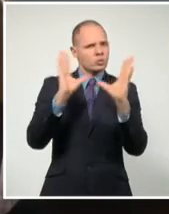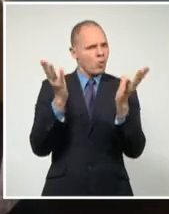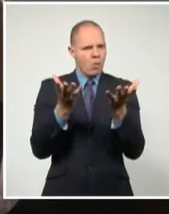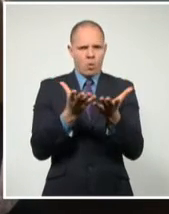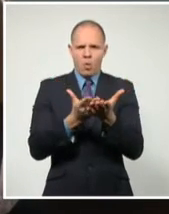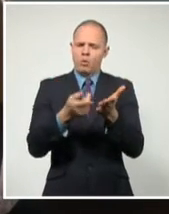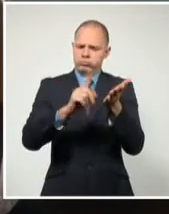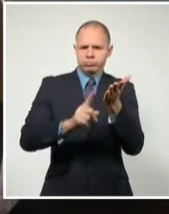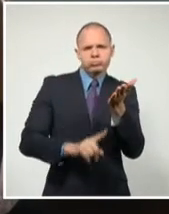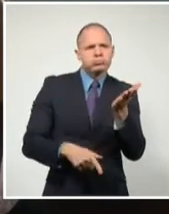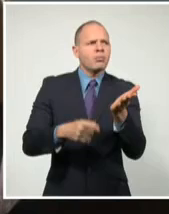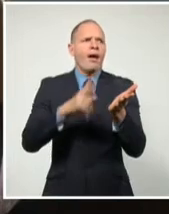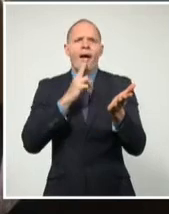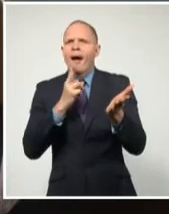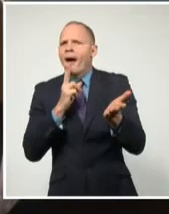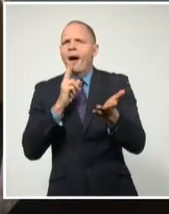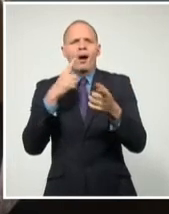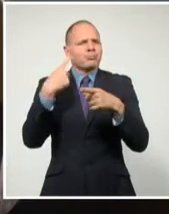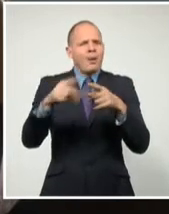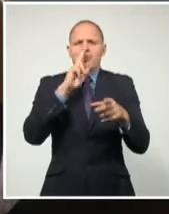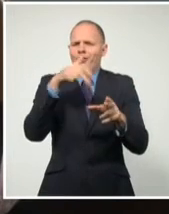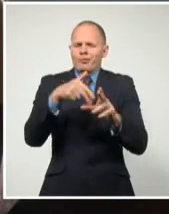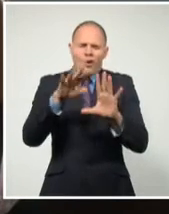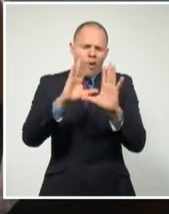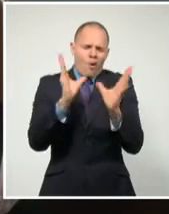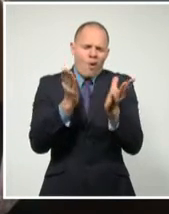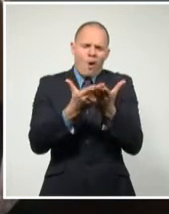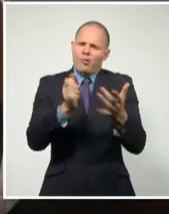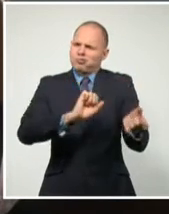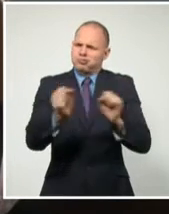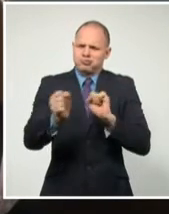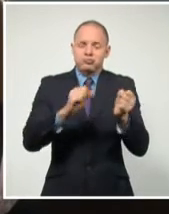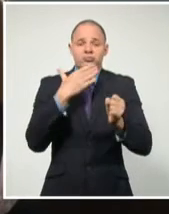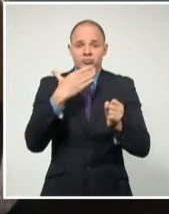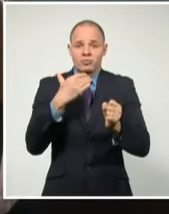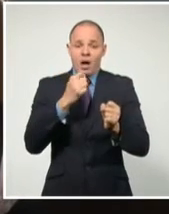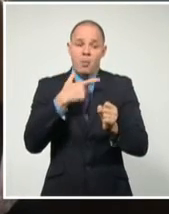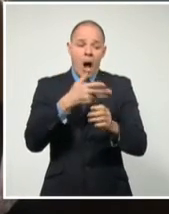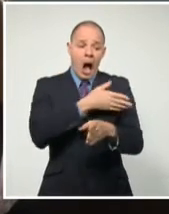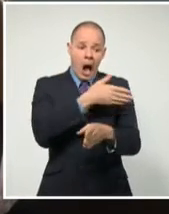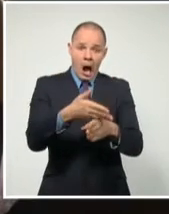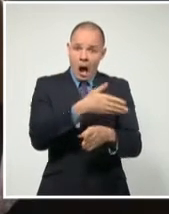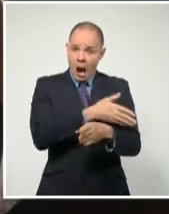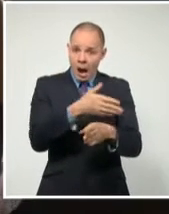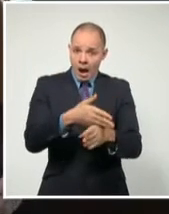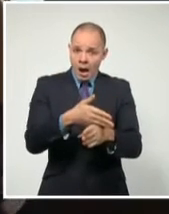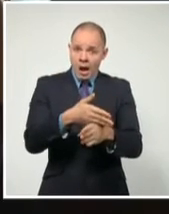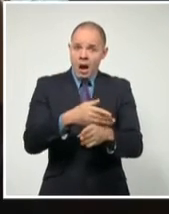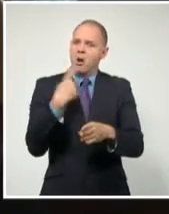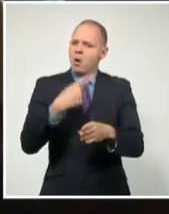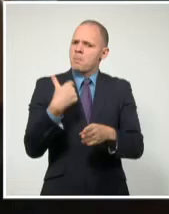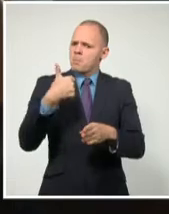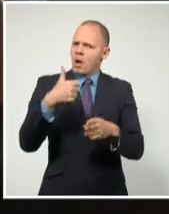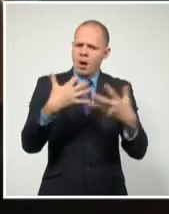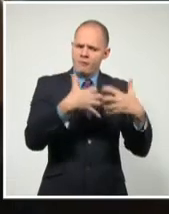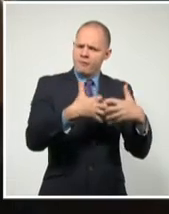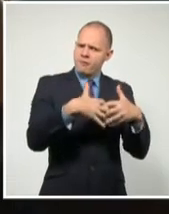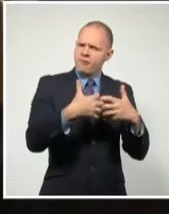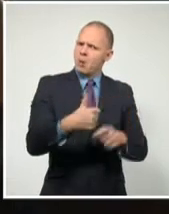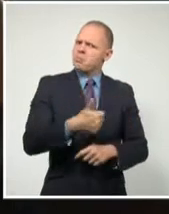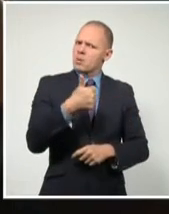cosas hoy más eficientes, con menos costo, que gastamos menos que como lo hacíamos antes,